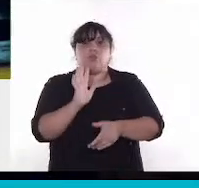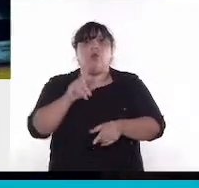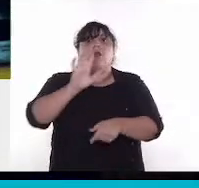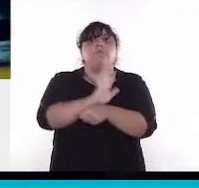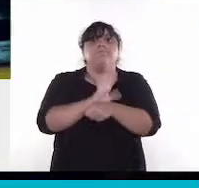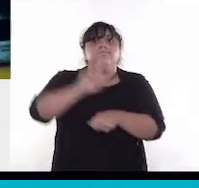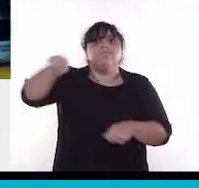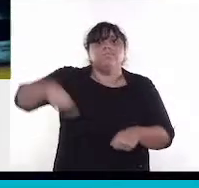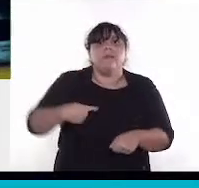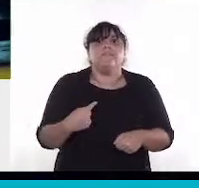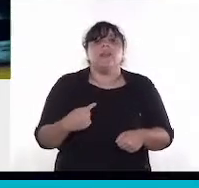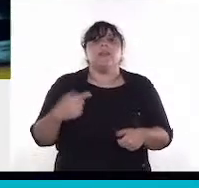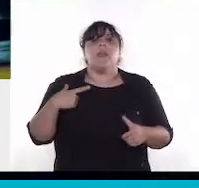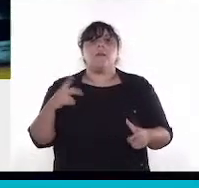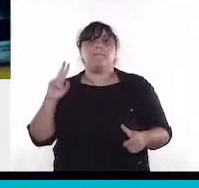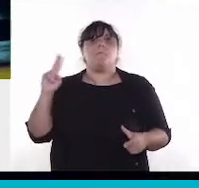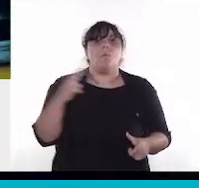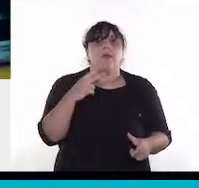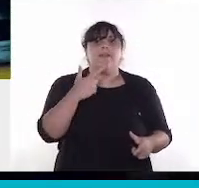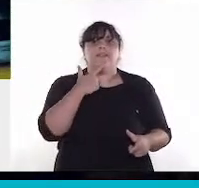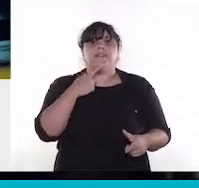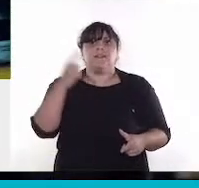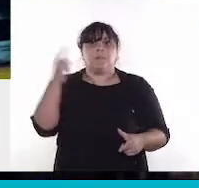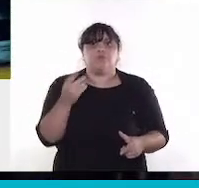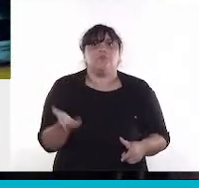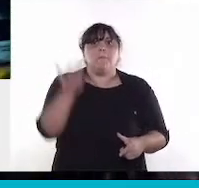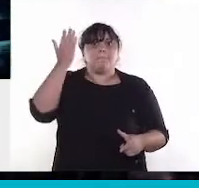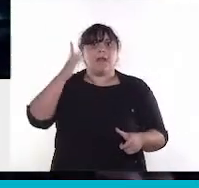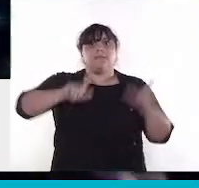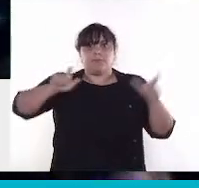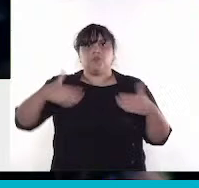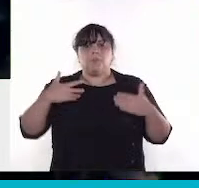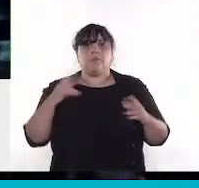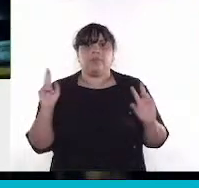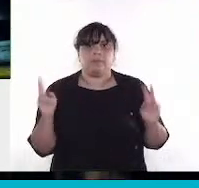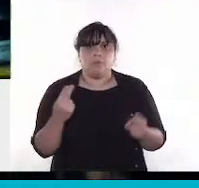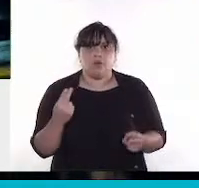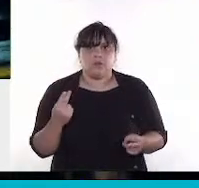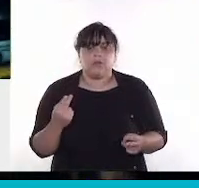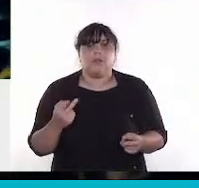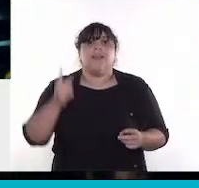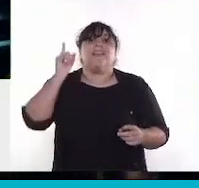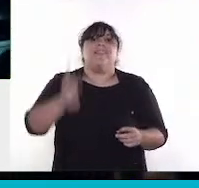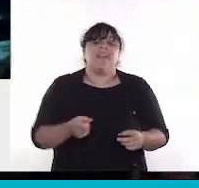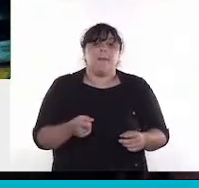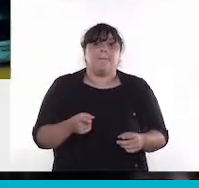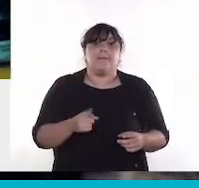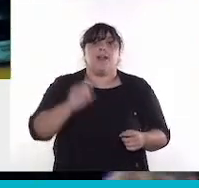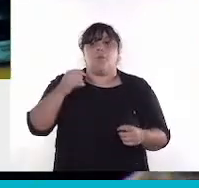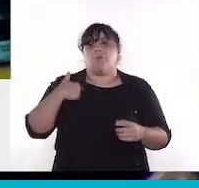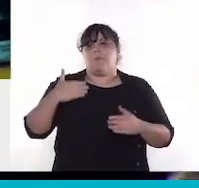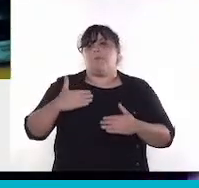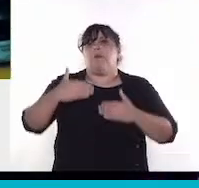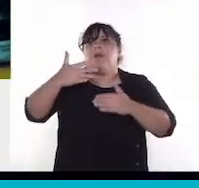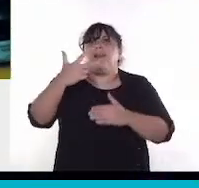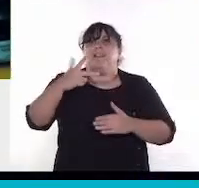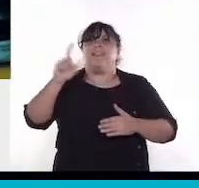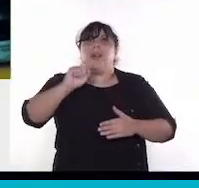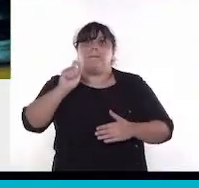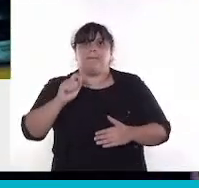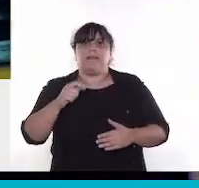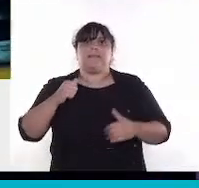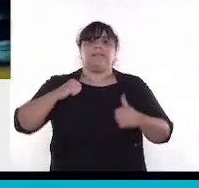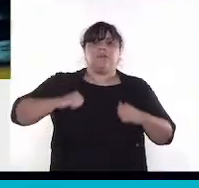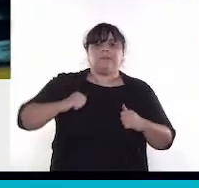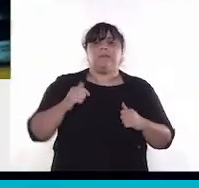incrementa este riesgo de muerte en un 17% y además, en el caso de los retrasos de 3 meses,